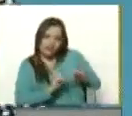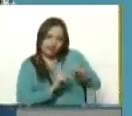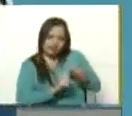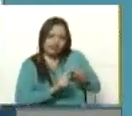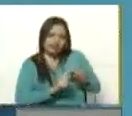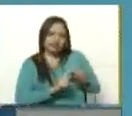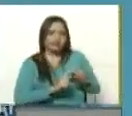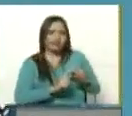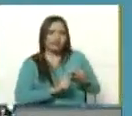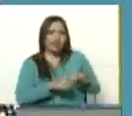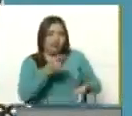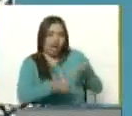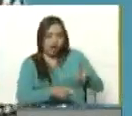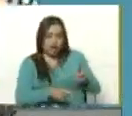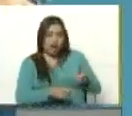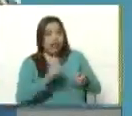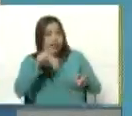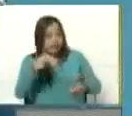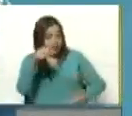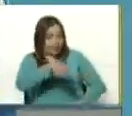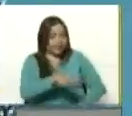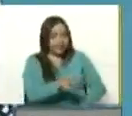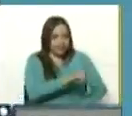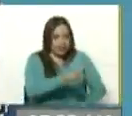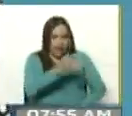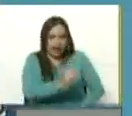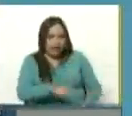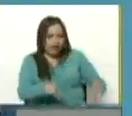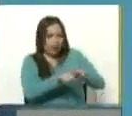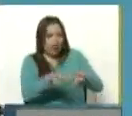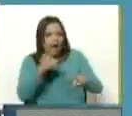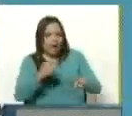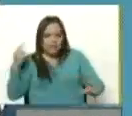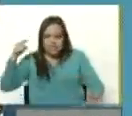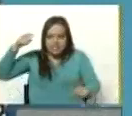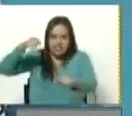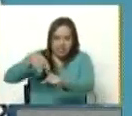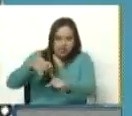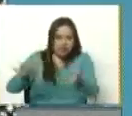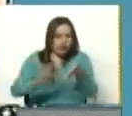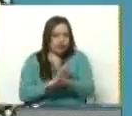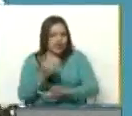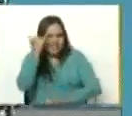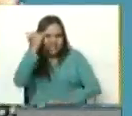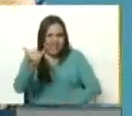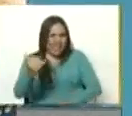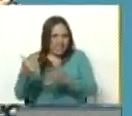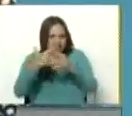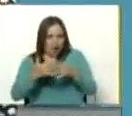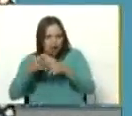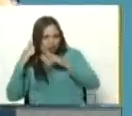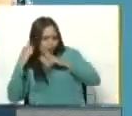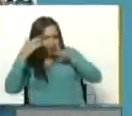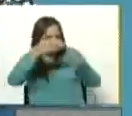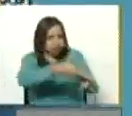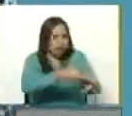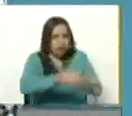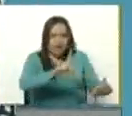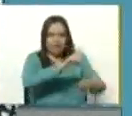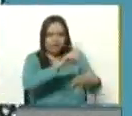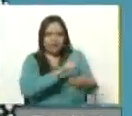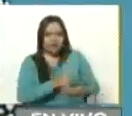que algunos de ellos aquí también, o sea, que son herederos directos de esas ideologías. Así que hay una crítica